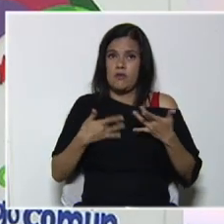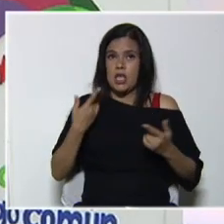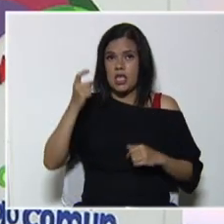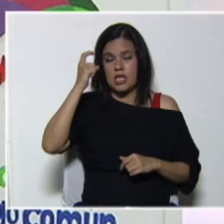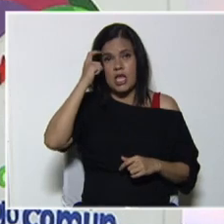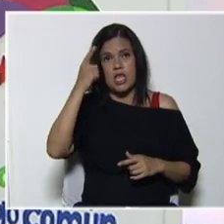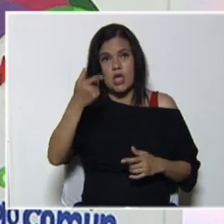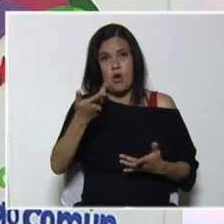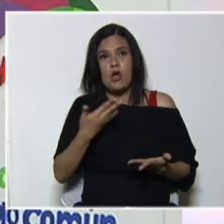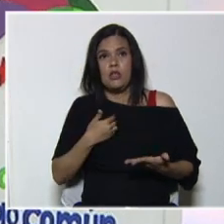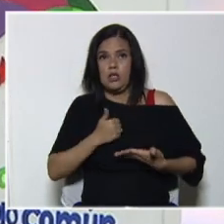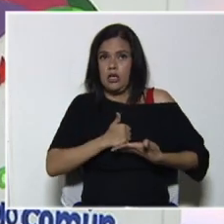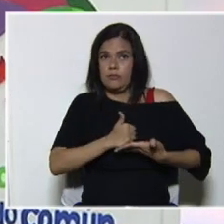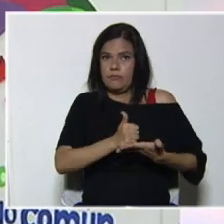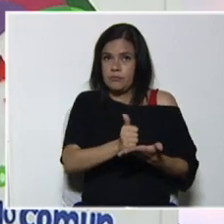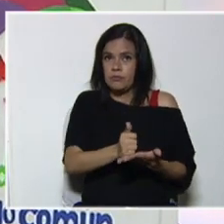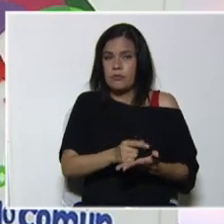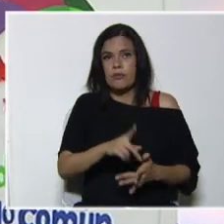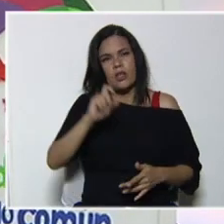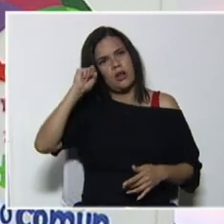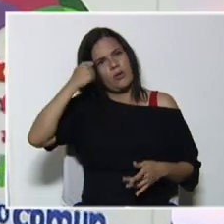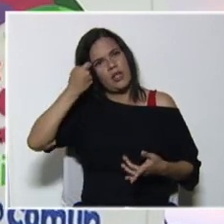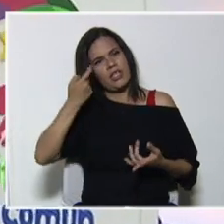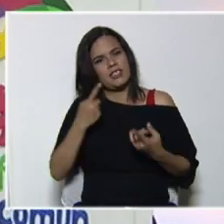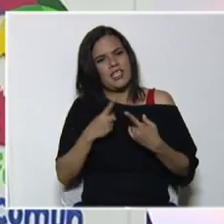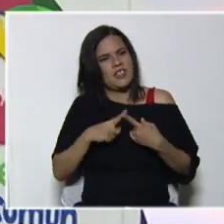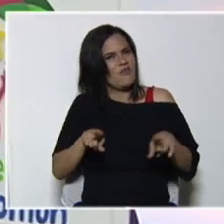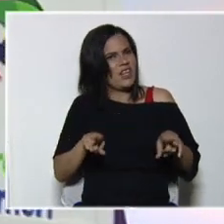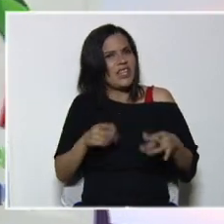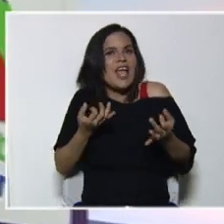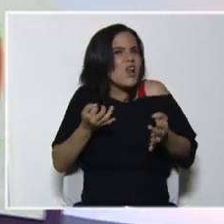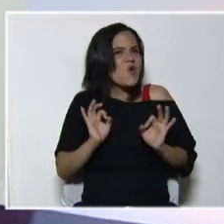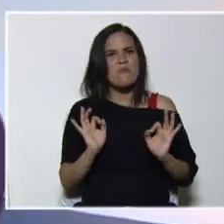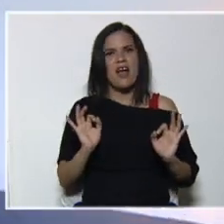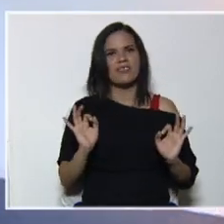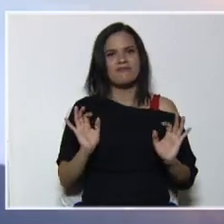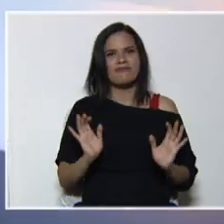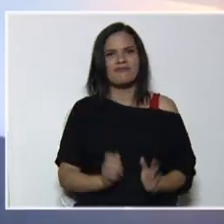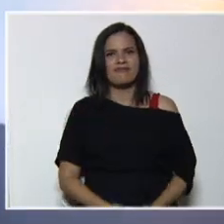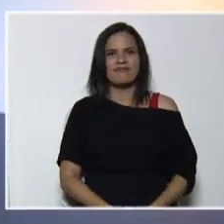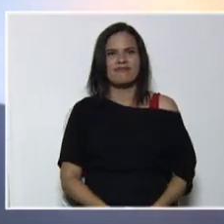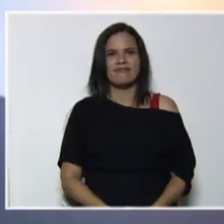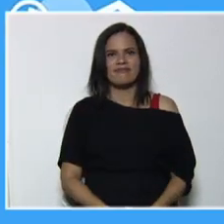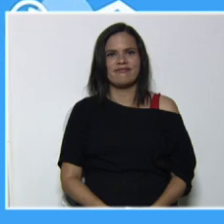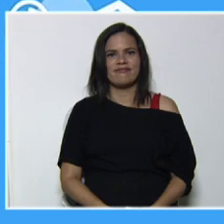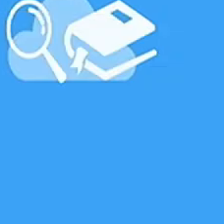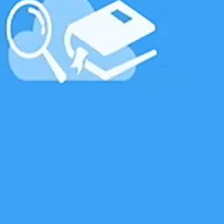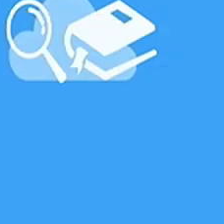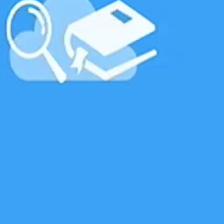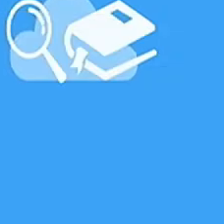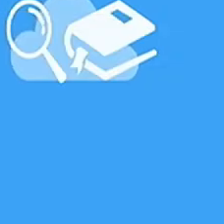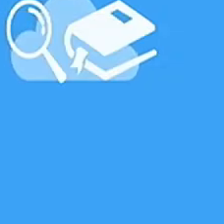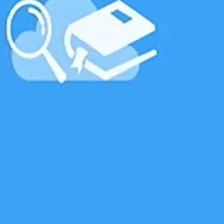hoy sean de utilidad y por supuesto recuerde que ser diferente es algo común.